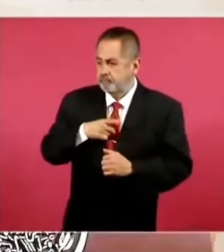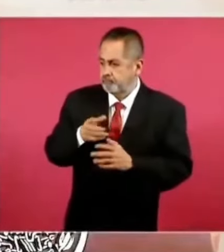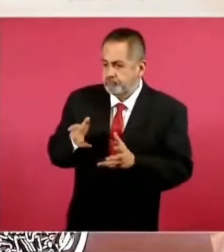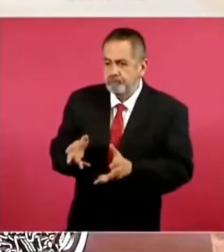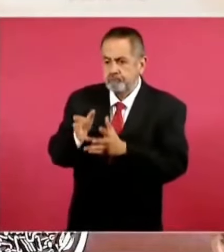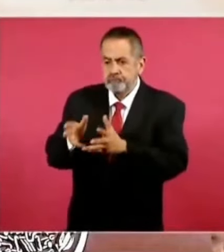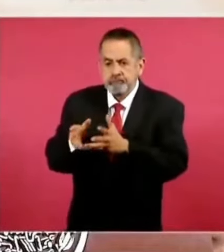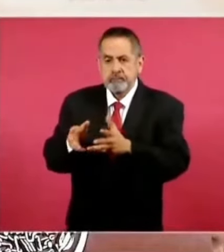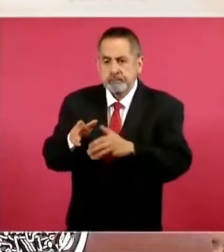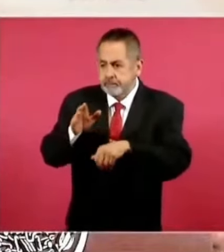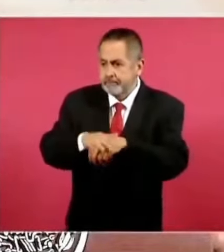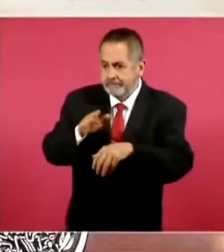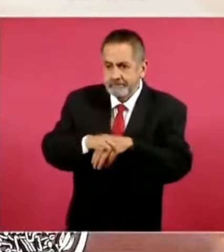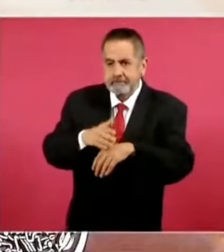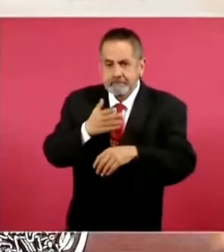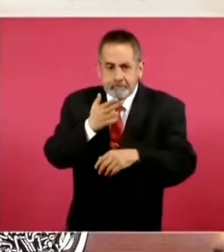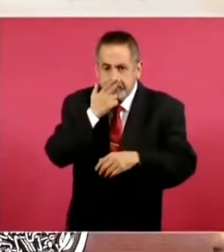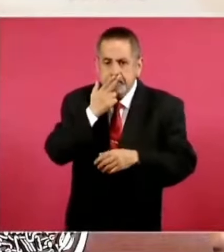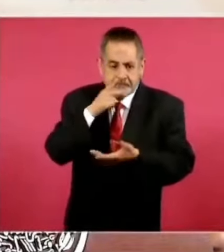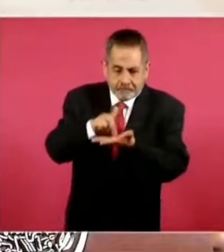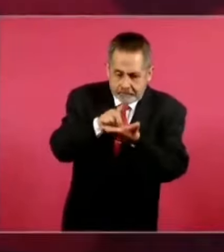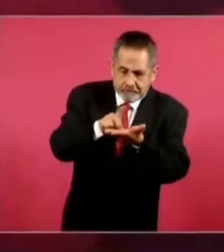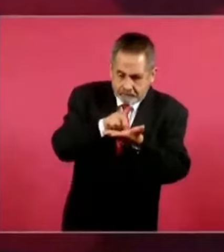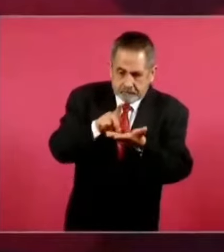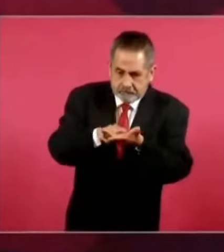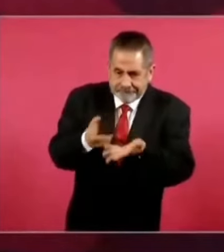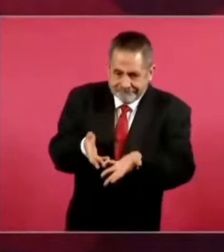consumo de drogas